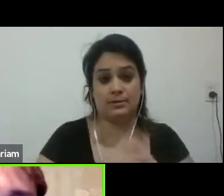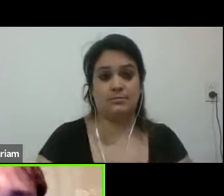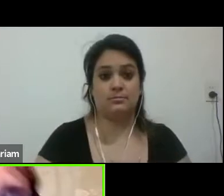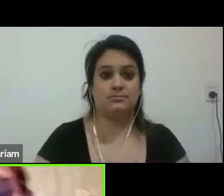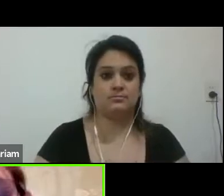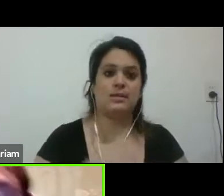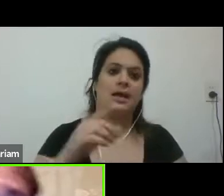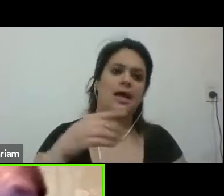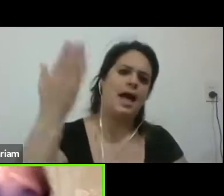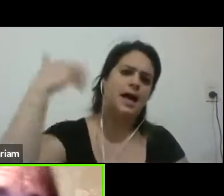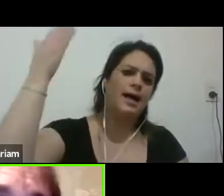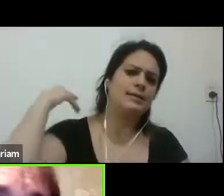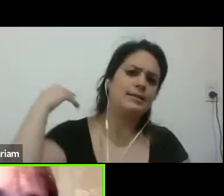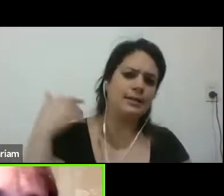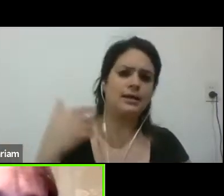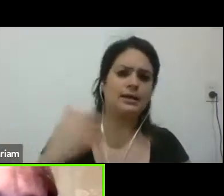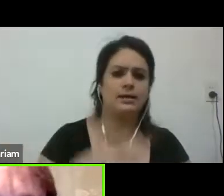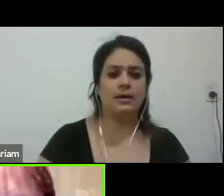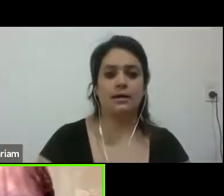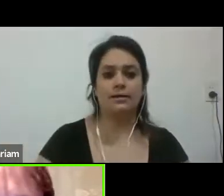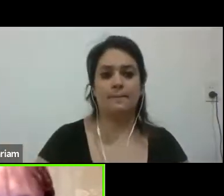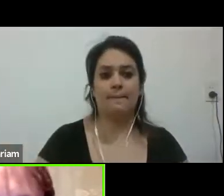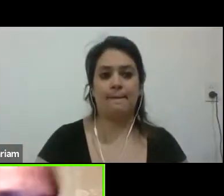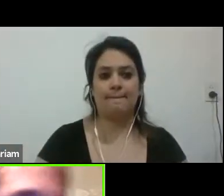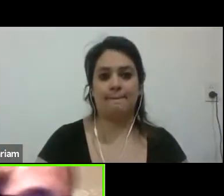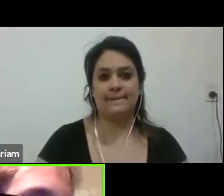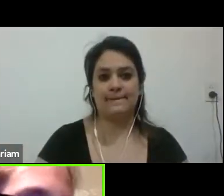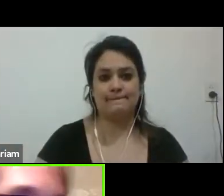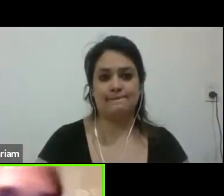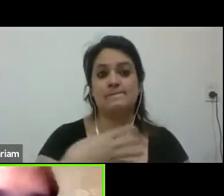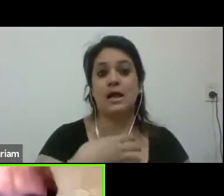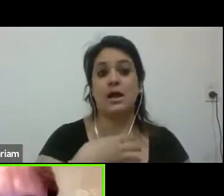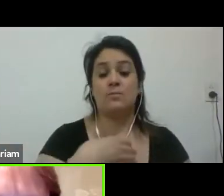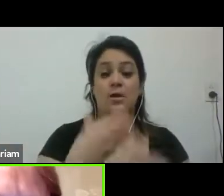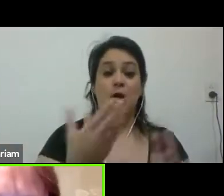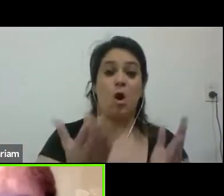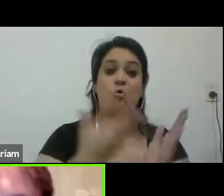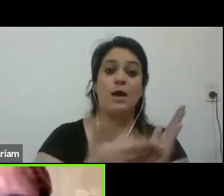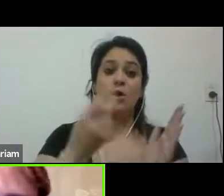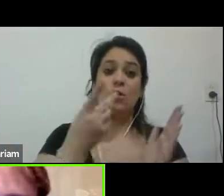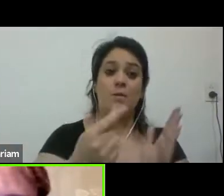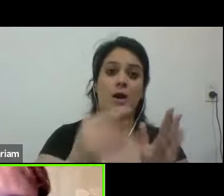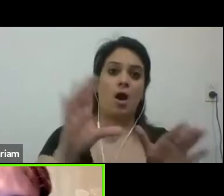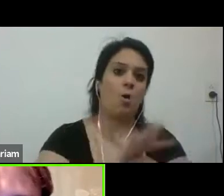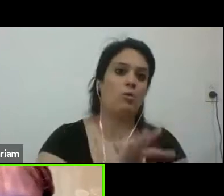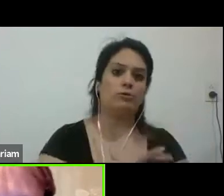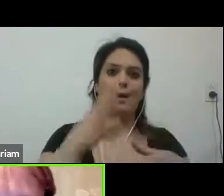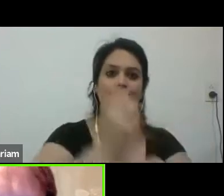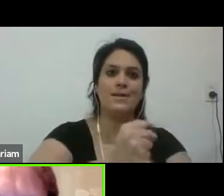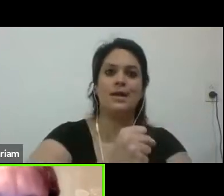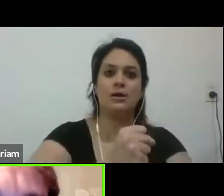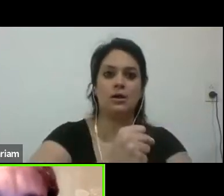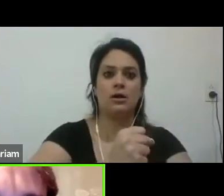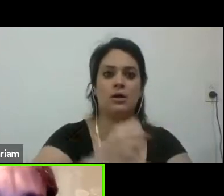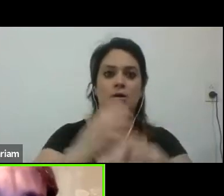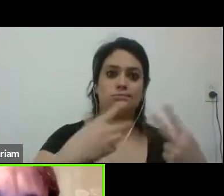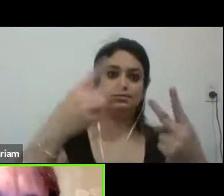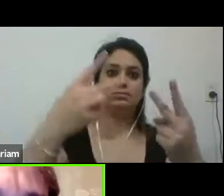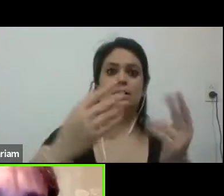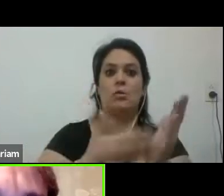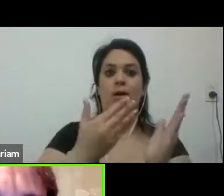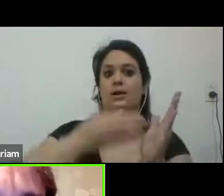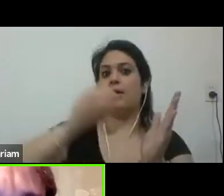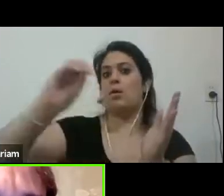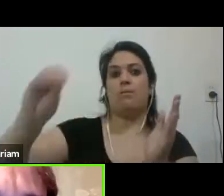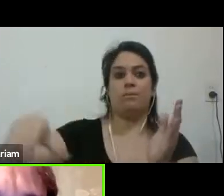nos ha pasado anteriormente nos pasaba en realidad que el alumno compraba el cuadernillo a lo mejor viajaba en el colectivo y se lo olvidaba bueno ahora va a tener siempre